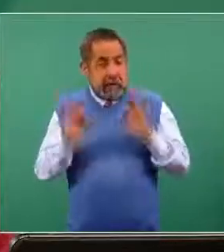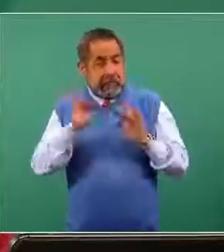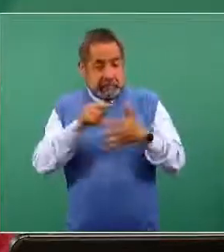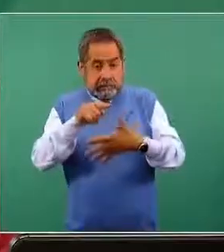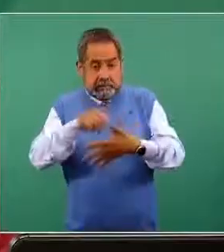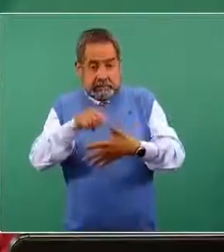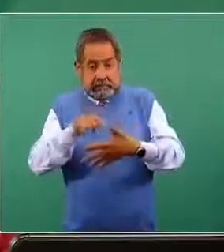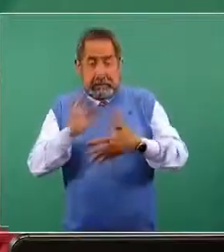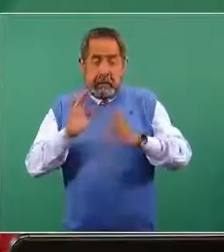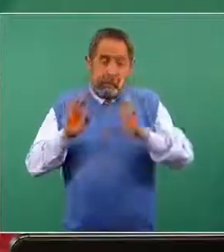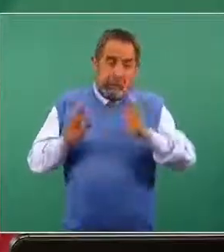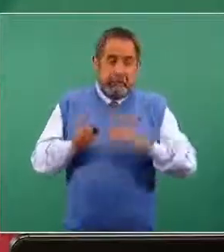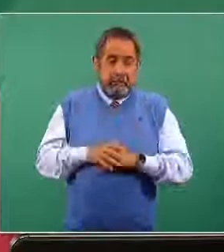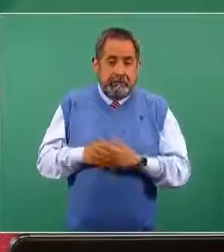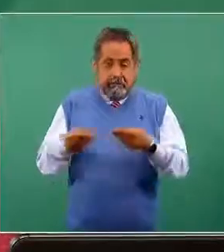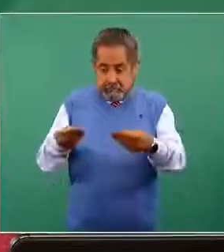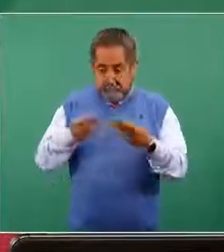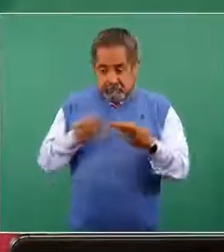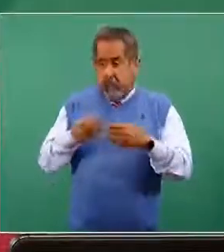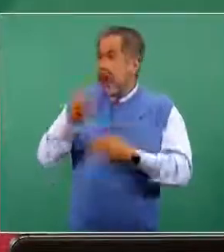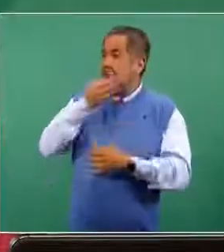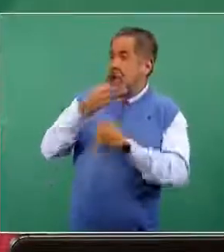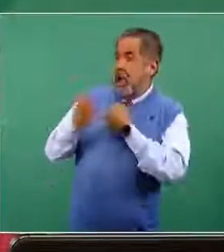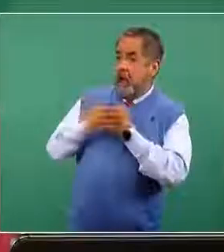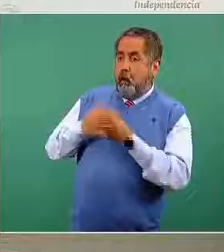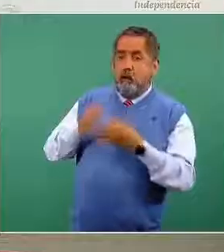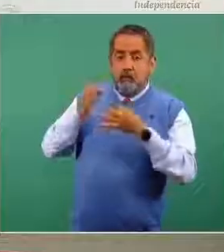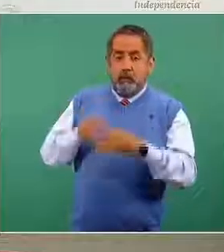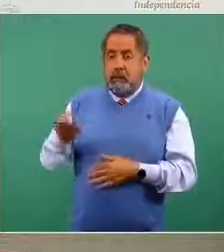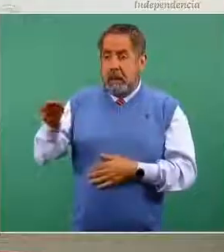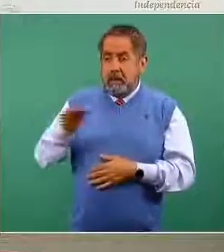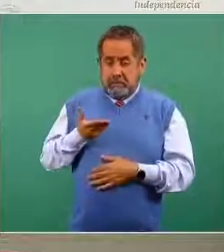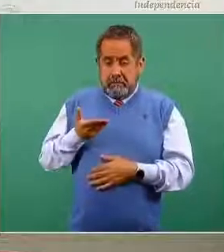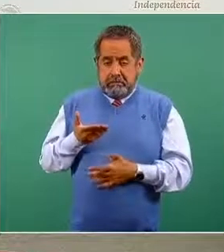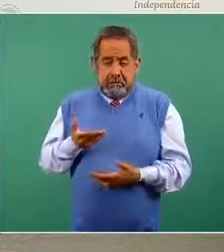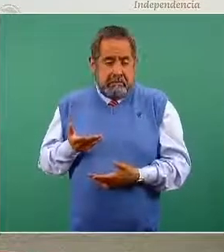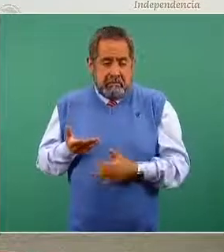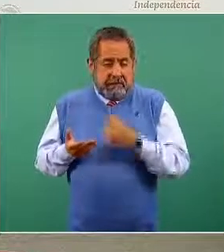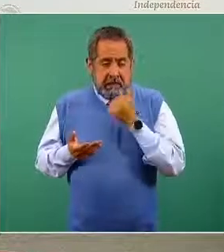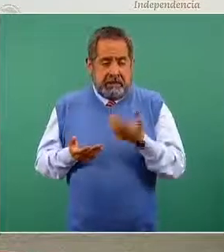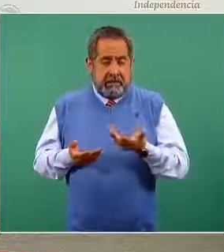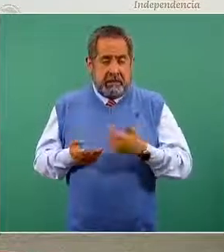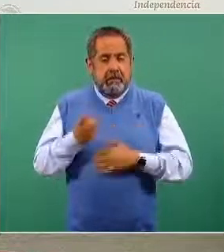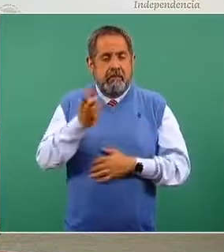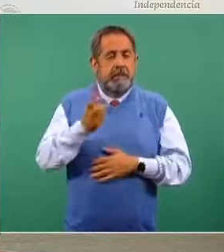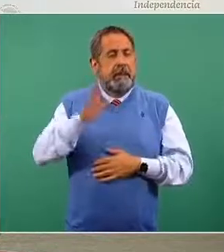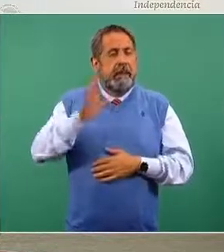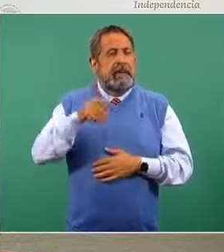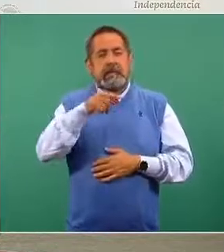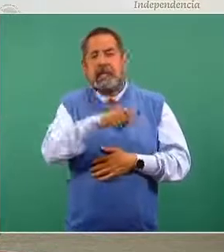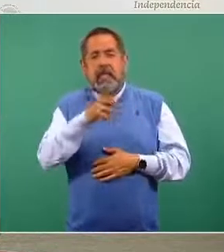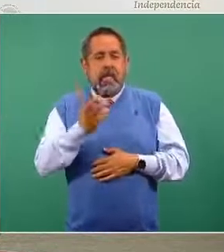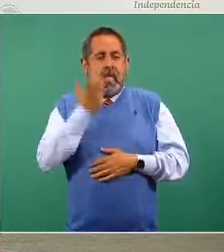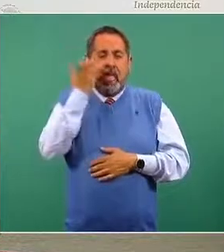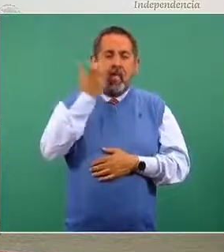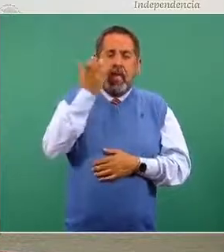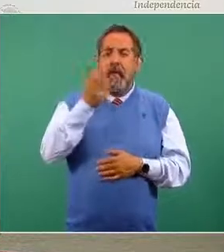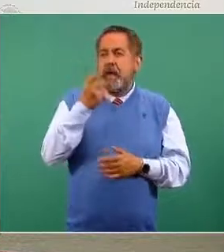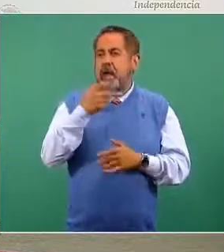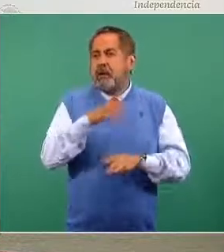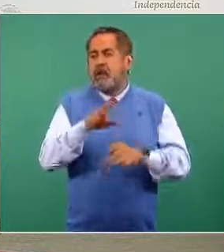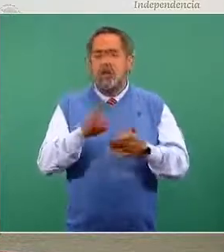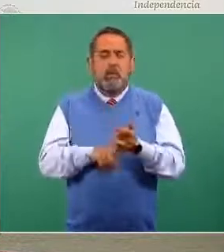la 5ª. No hemos recibido notificaciones formales, por eso digo que a veces pareciera que es más un tema